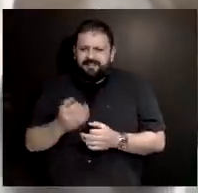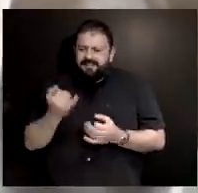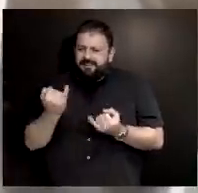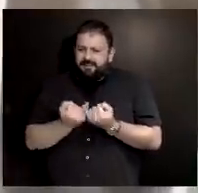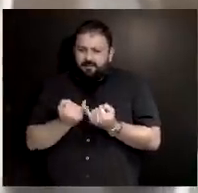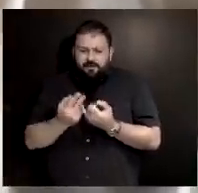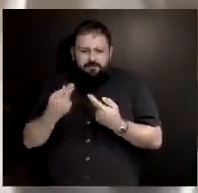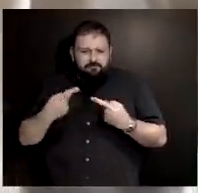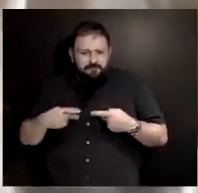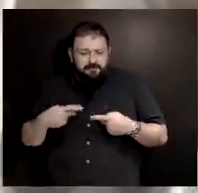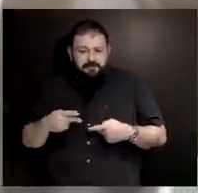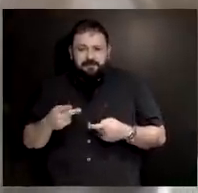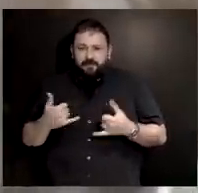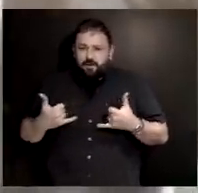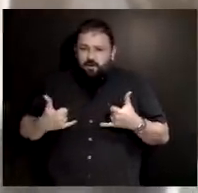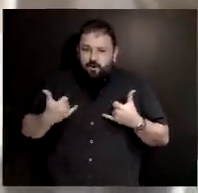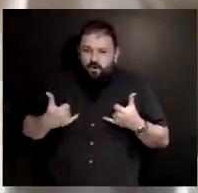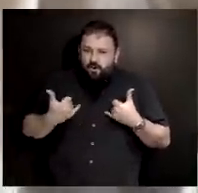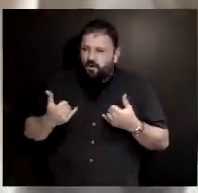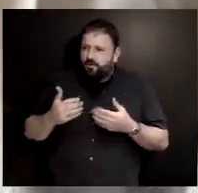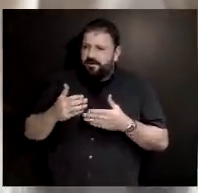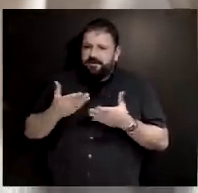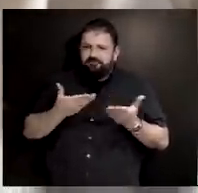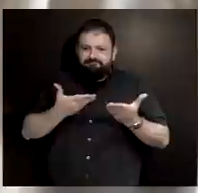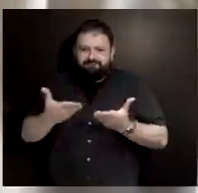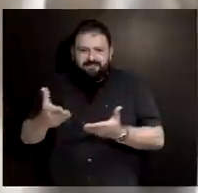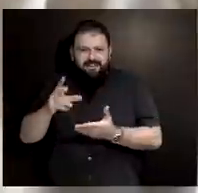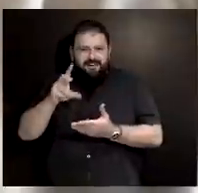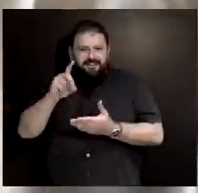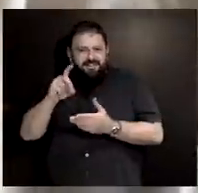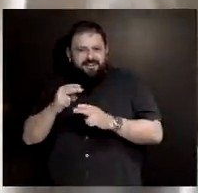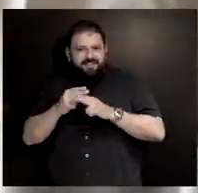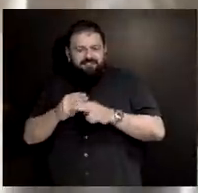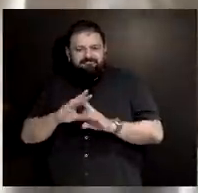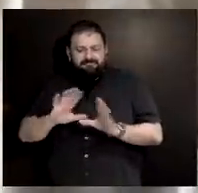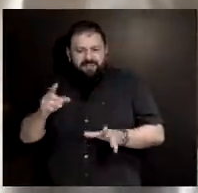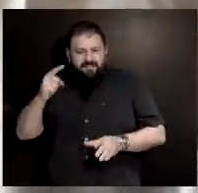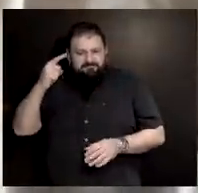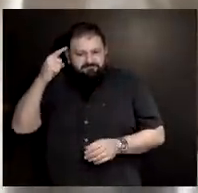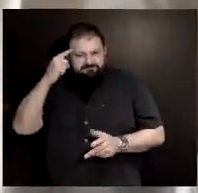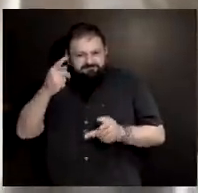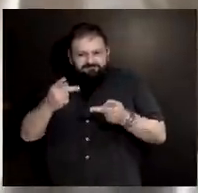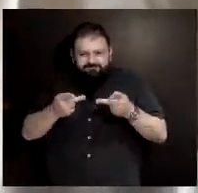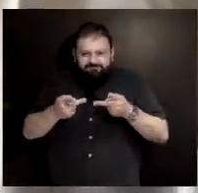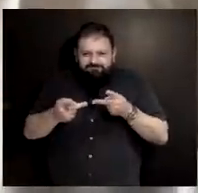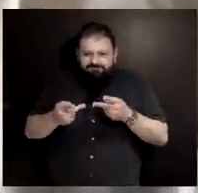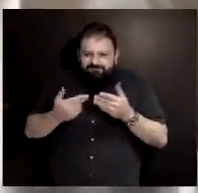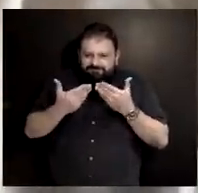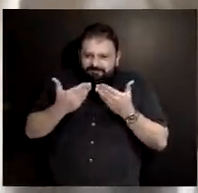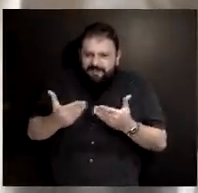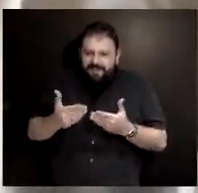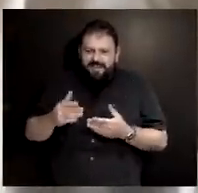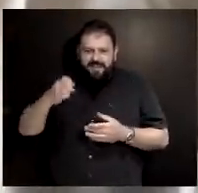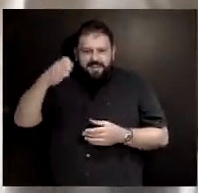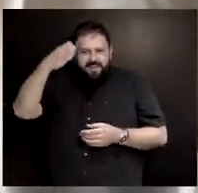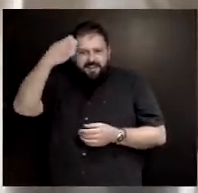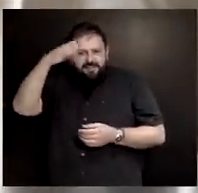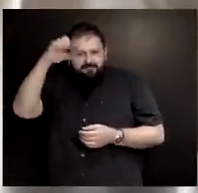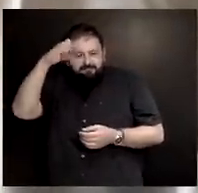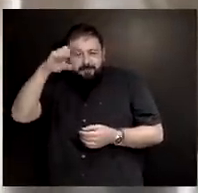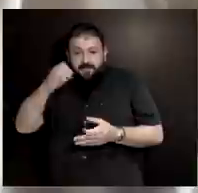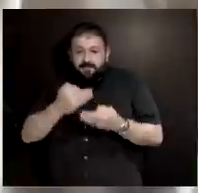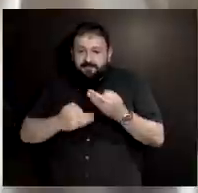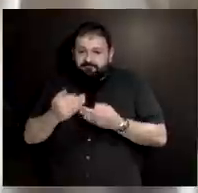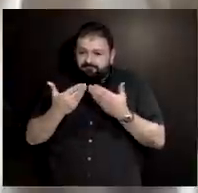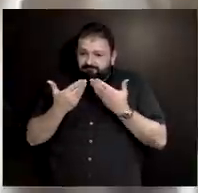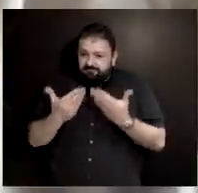persona, es esta persona joven que está llegando a sus 30, con madurez, ya con experiencias, con momentos difíciles, pero sobre